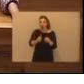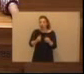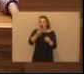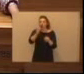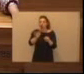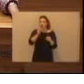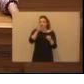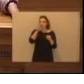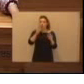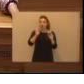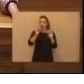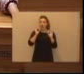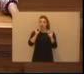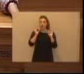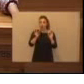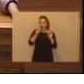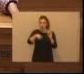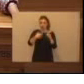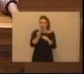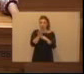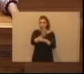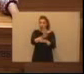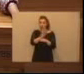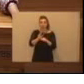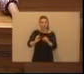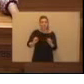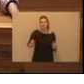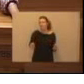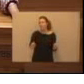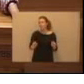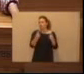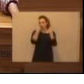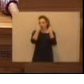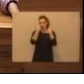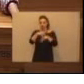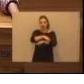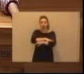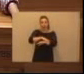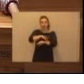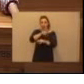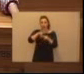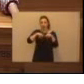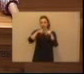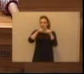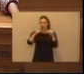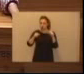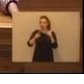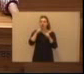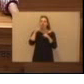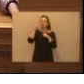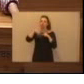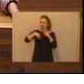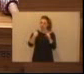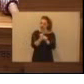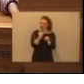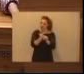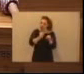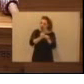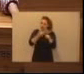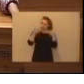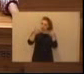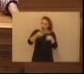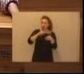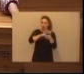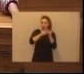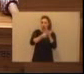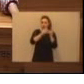además, porque implícitamente en esta moción, por primera vez, se reconoce que el Gobierno del Principado de Asturias está trabajando en el proyecto de la Zalia. Hasta ahora